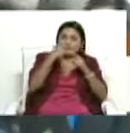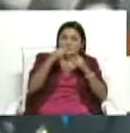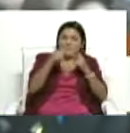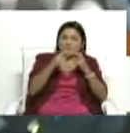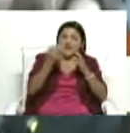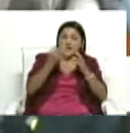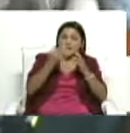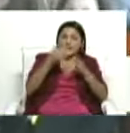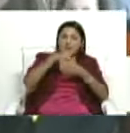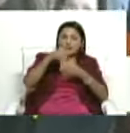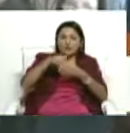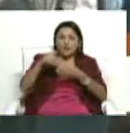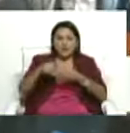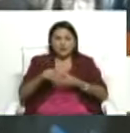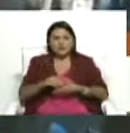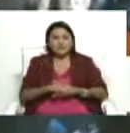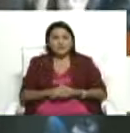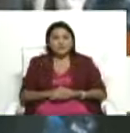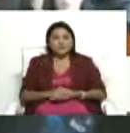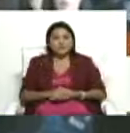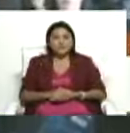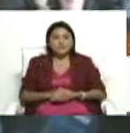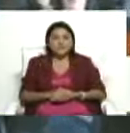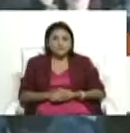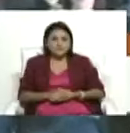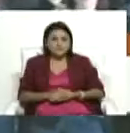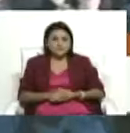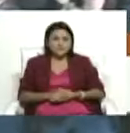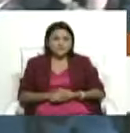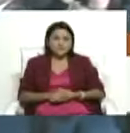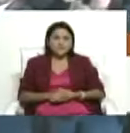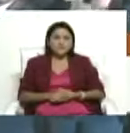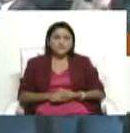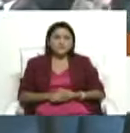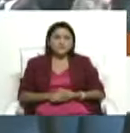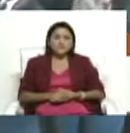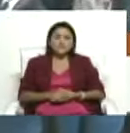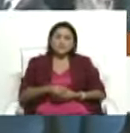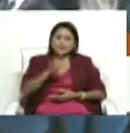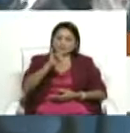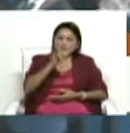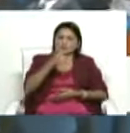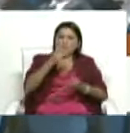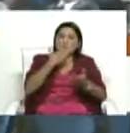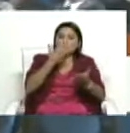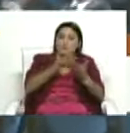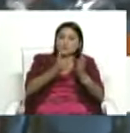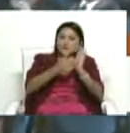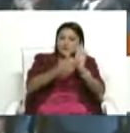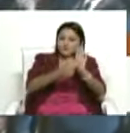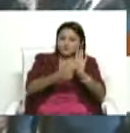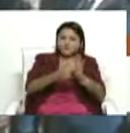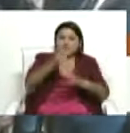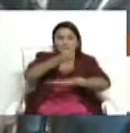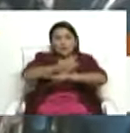garantías electorales fundamentales que formaron parte de las propuestas presentadas a la mesa